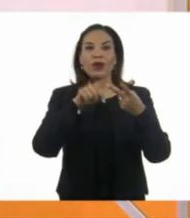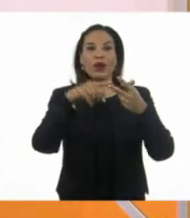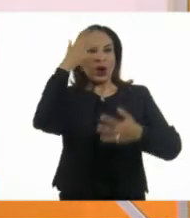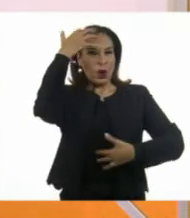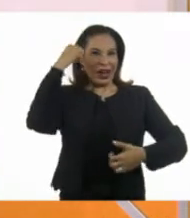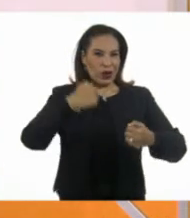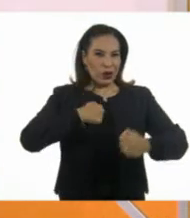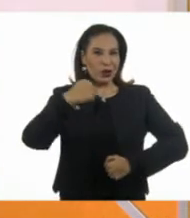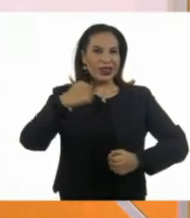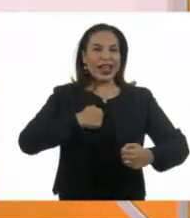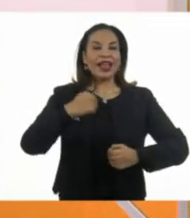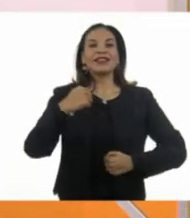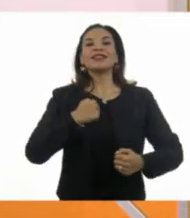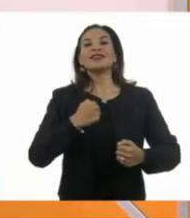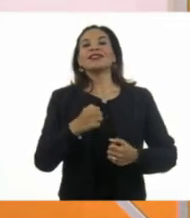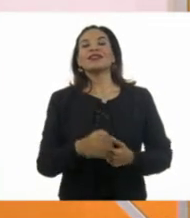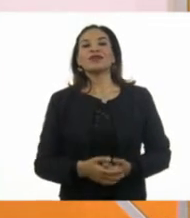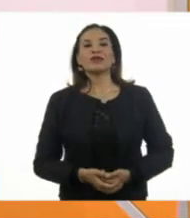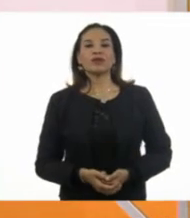orangután